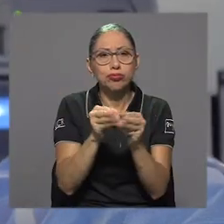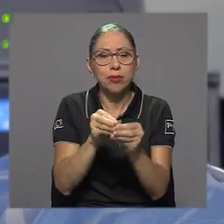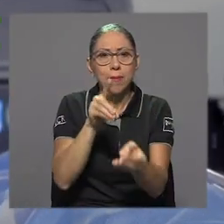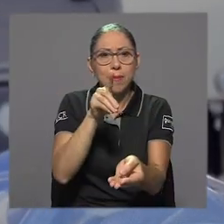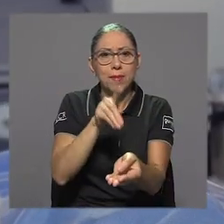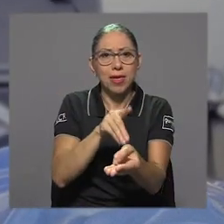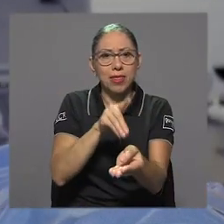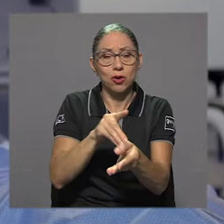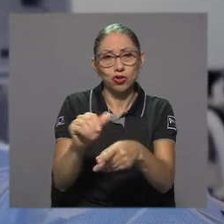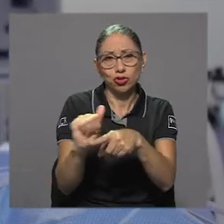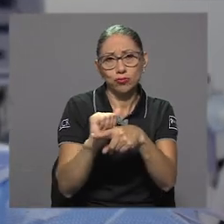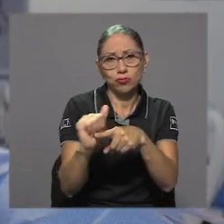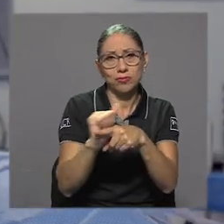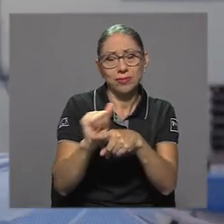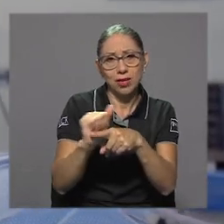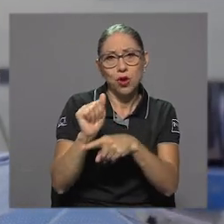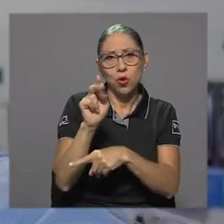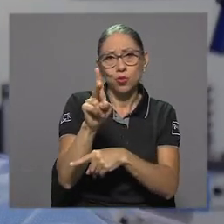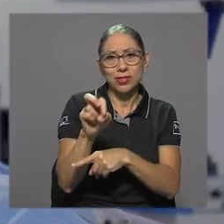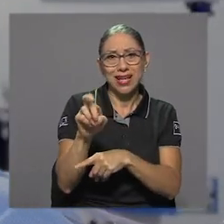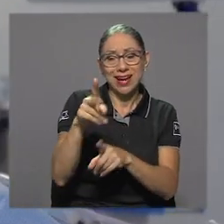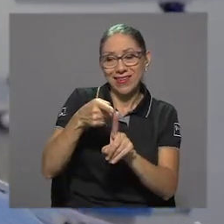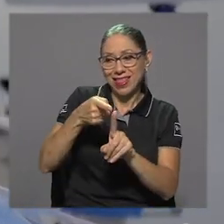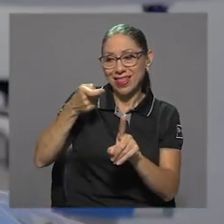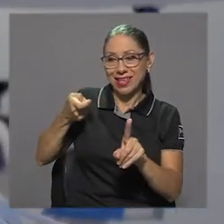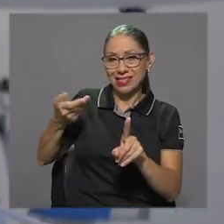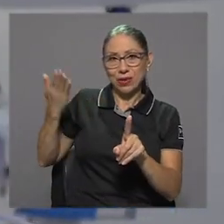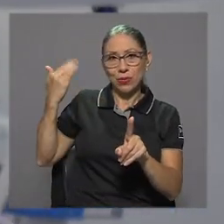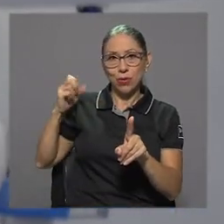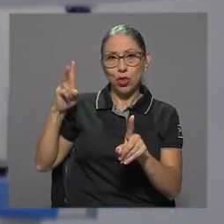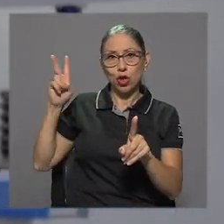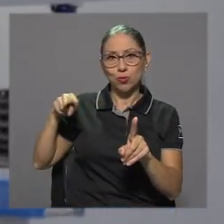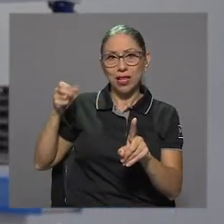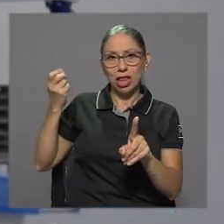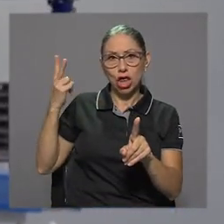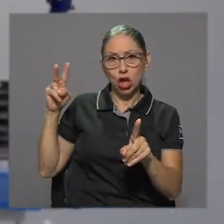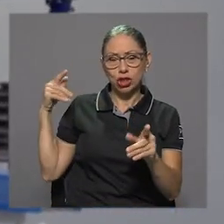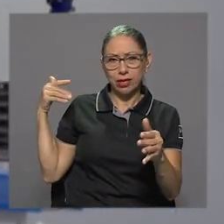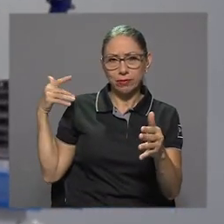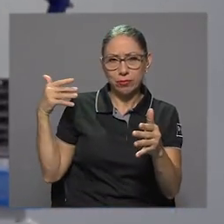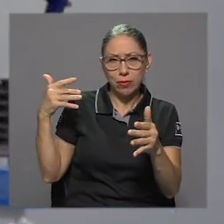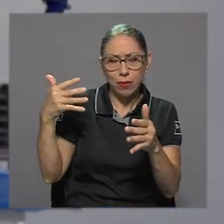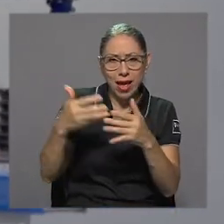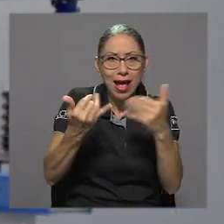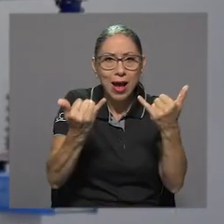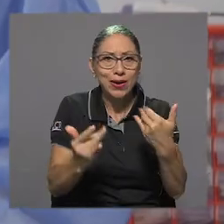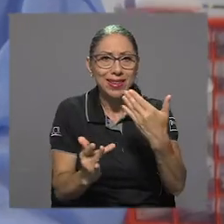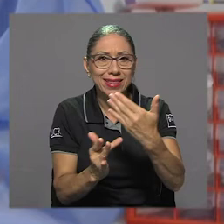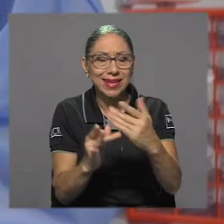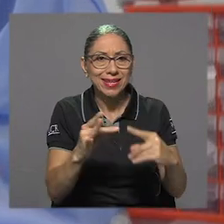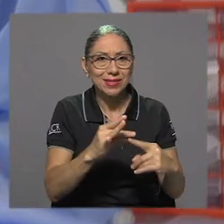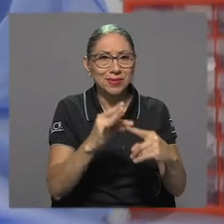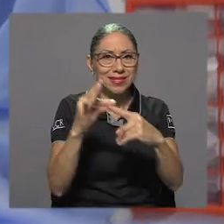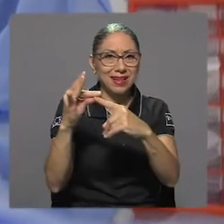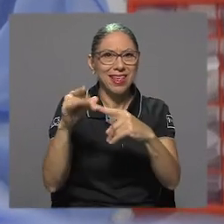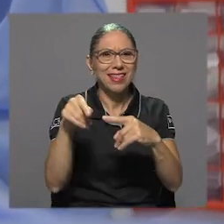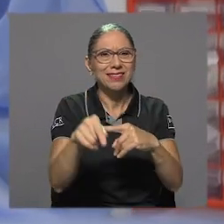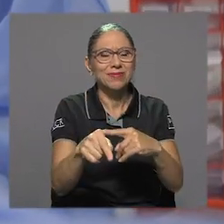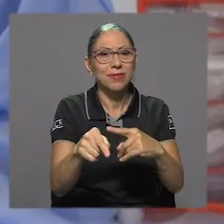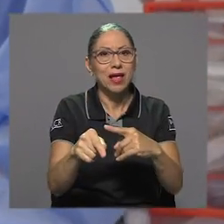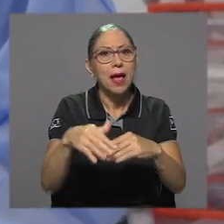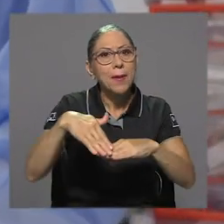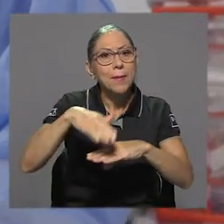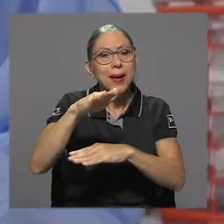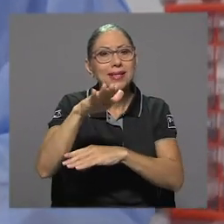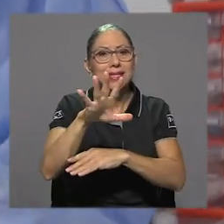la cantidad de médicos formados por la UCR desde el 2012 que hoy cuentan con técnicas especializadas